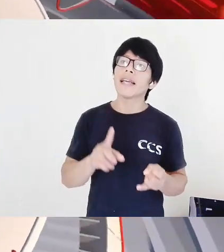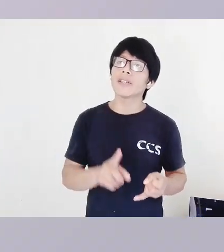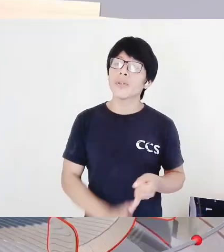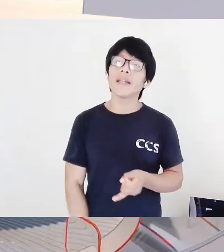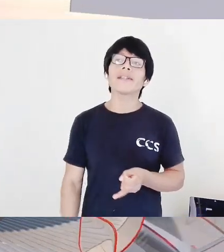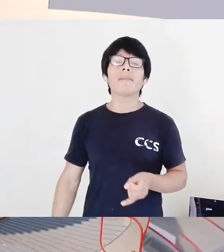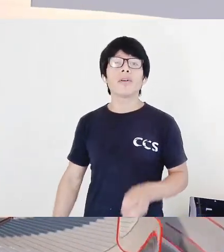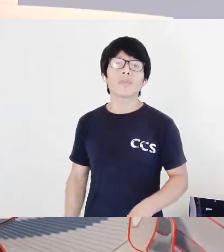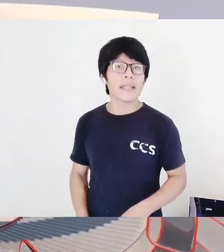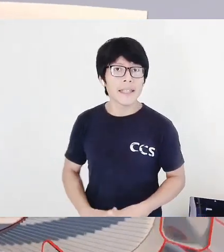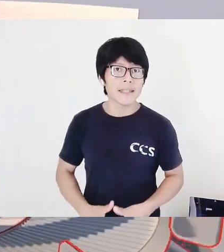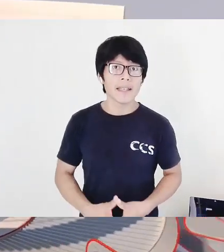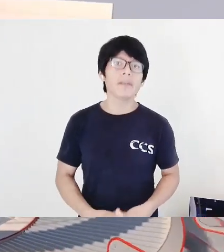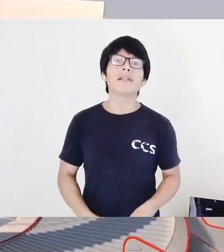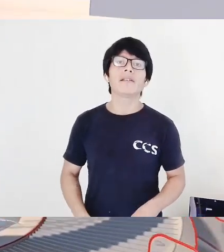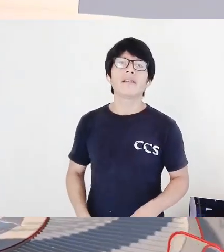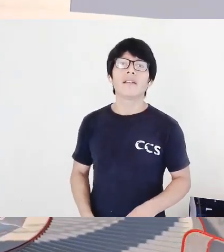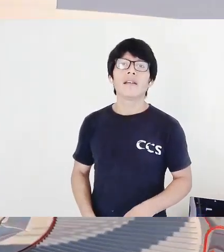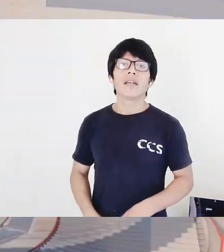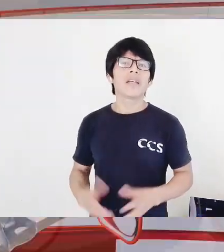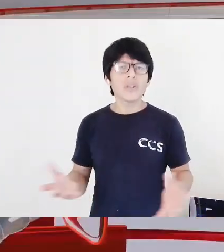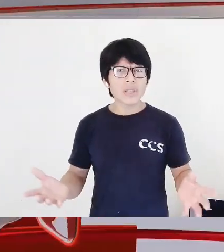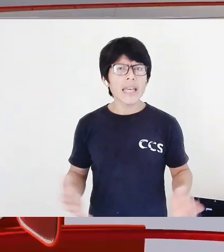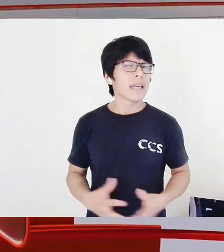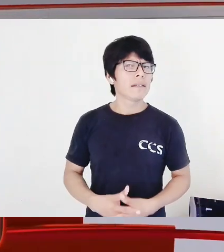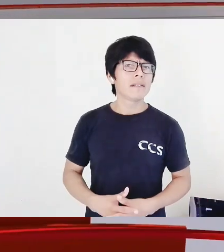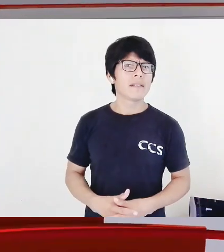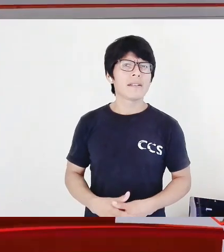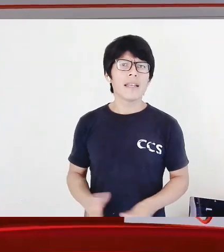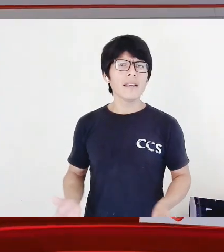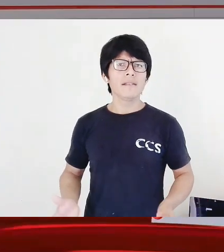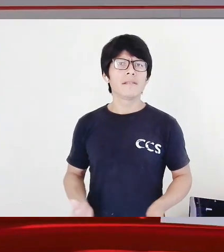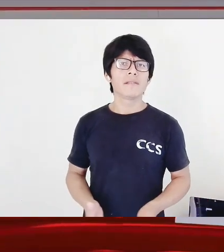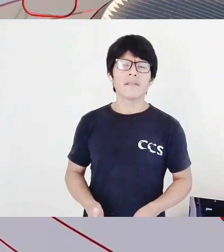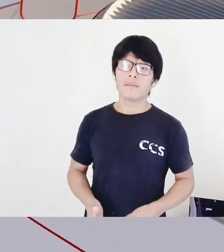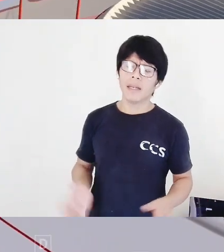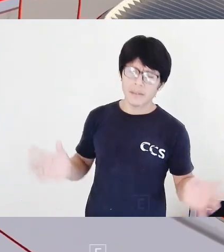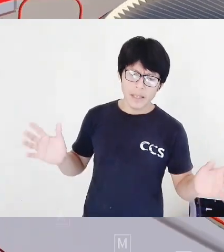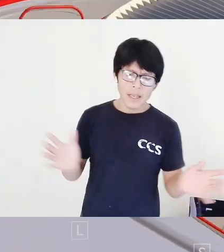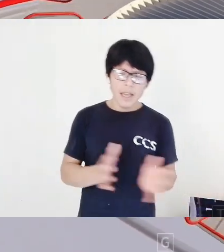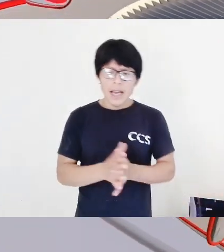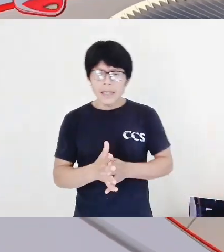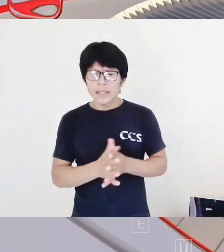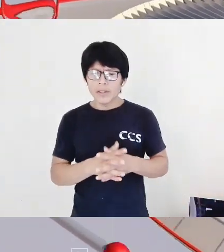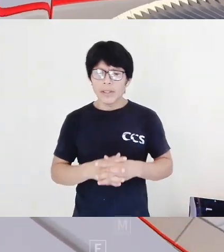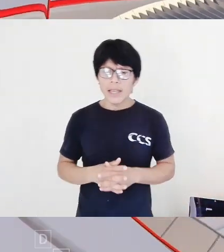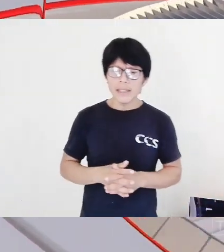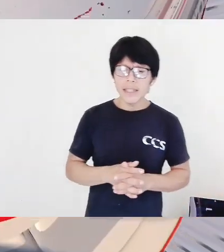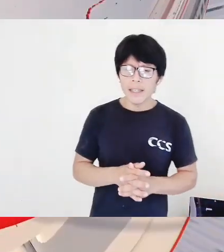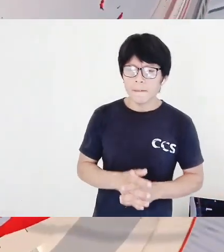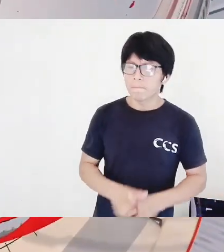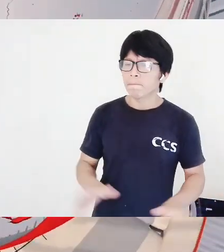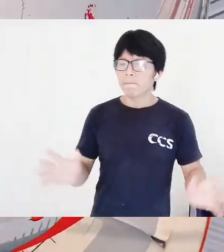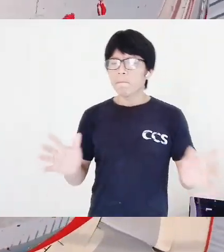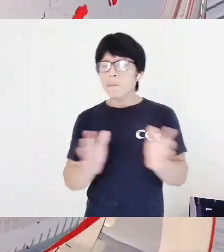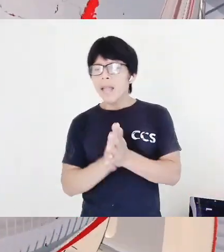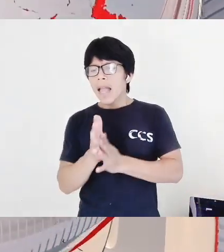México tiene que resolver el tema de los migrantes también. ¿Y ellos qué? ¿Nada? Bueno, así es, señores. Así